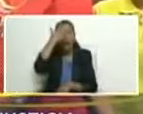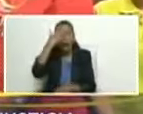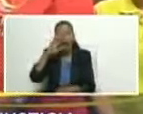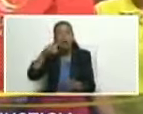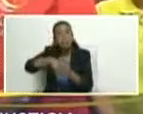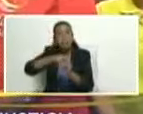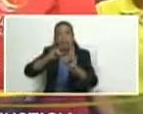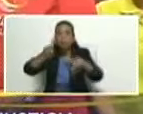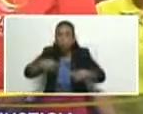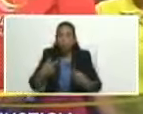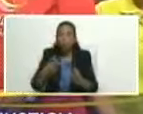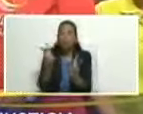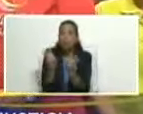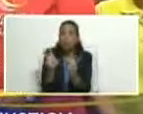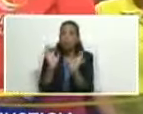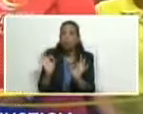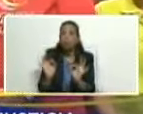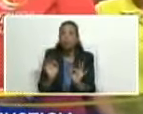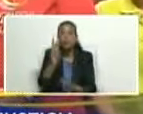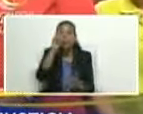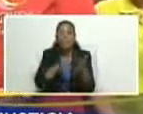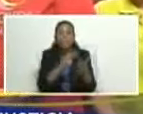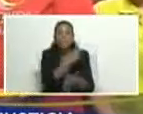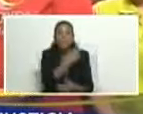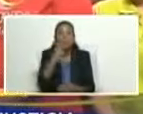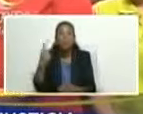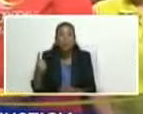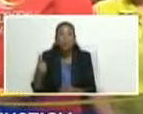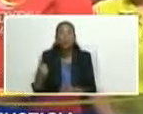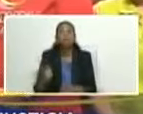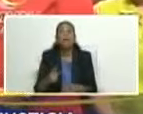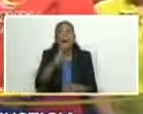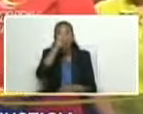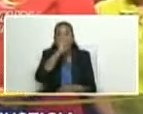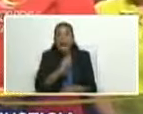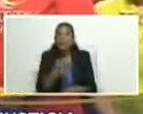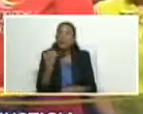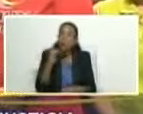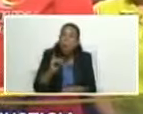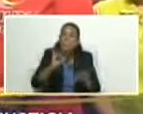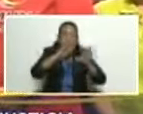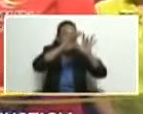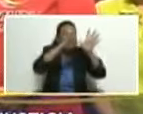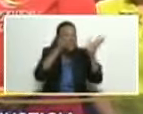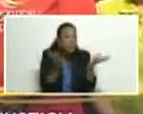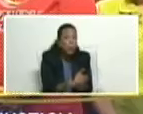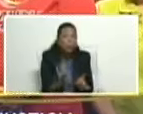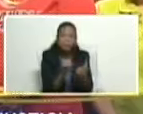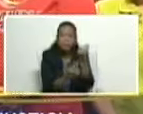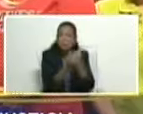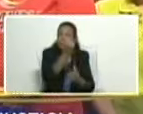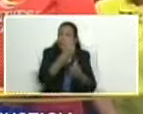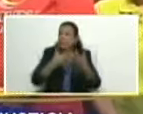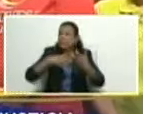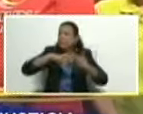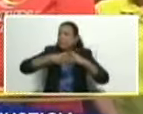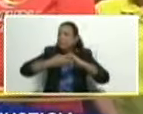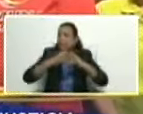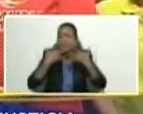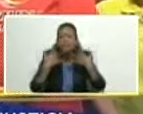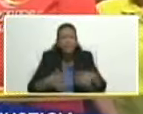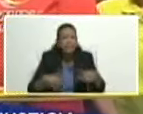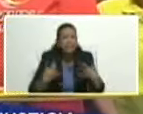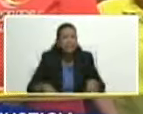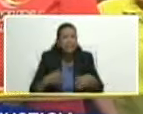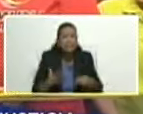popular. En el 2021... año que todavía estaba crujiendo la economía, se pudo